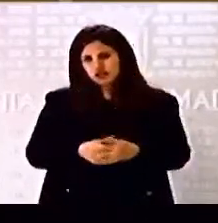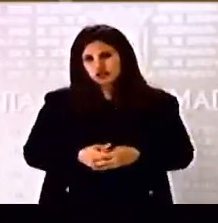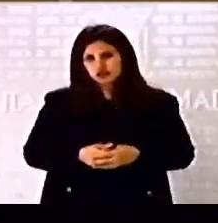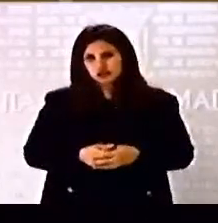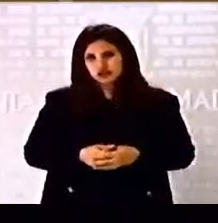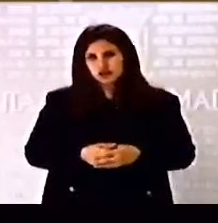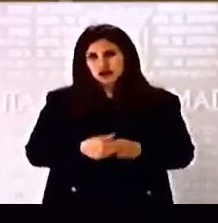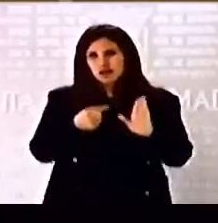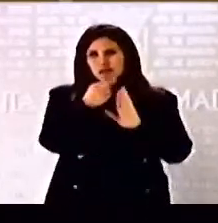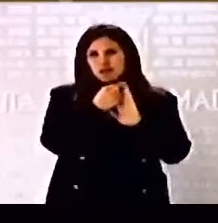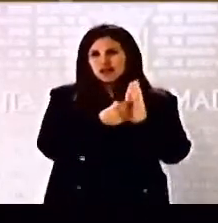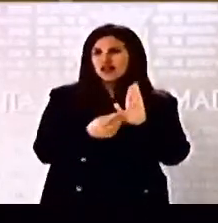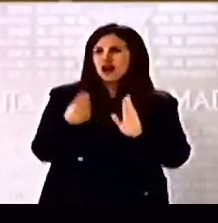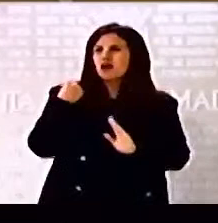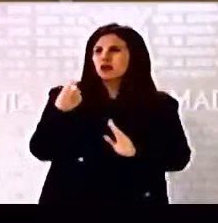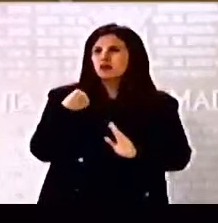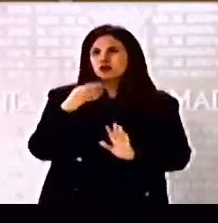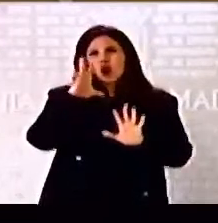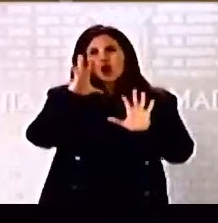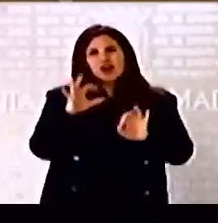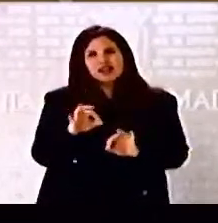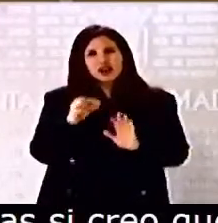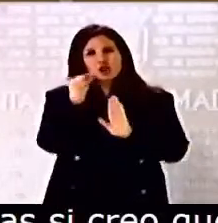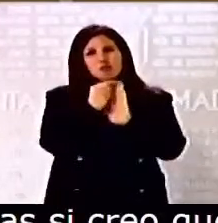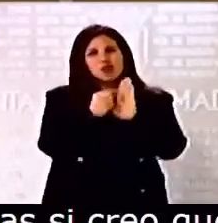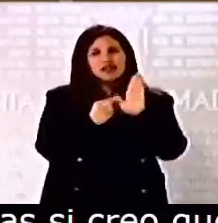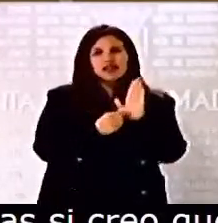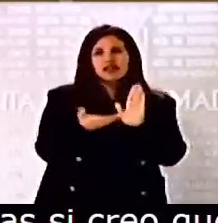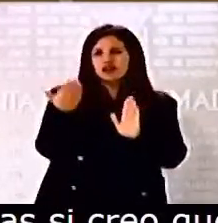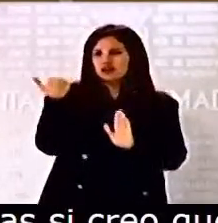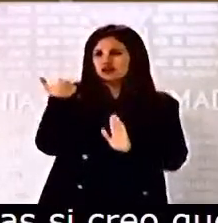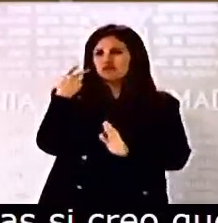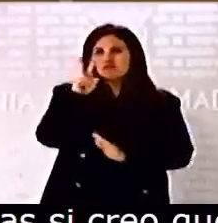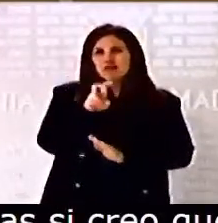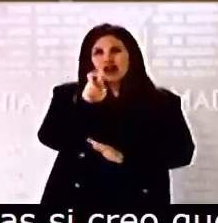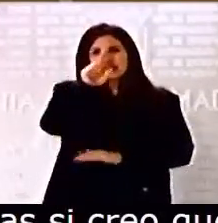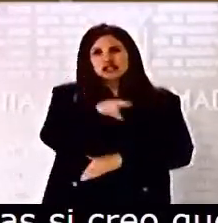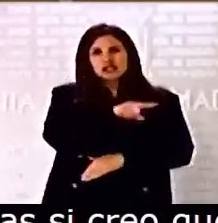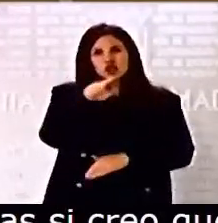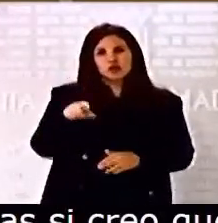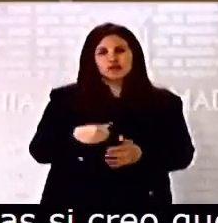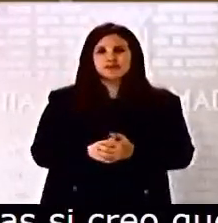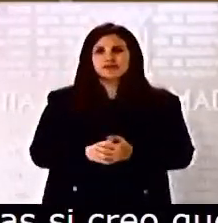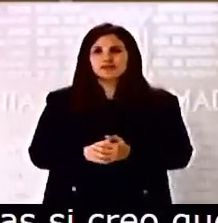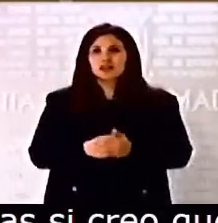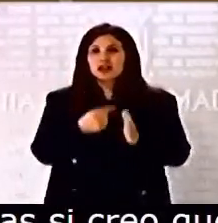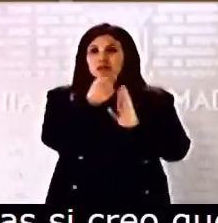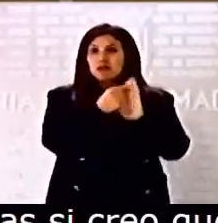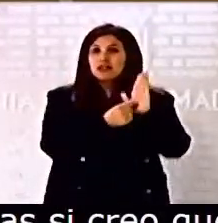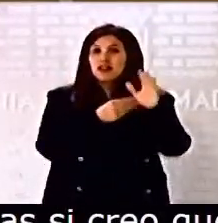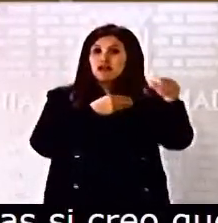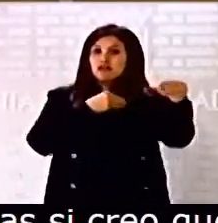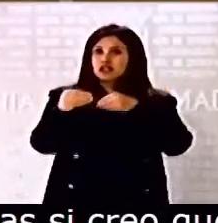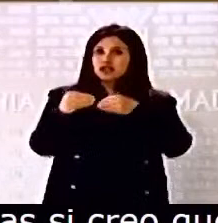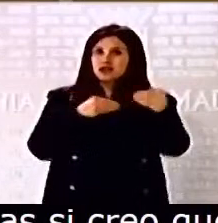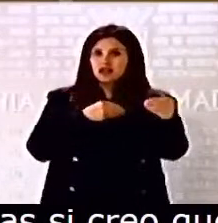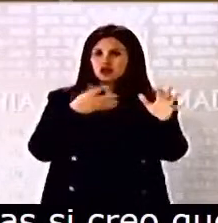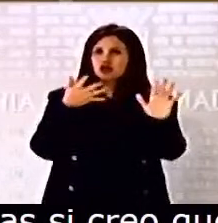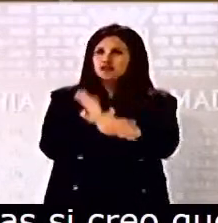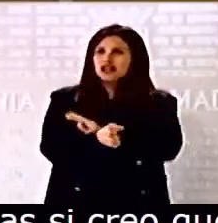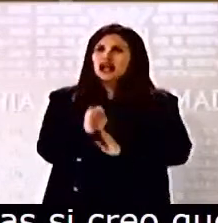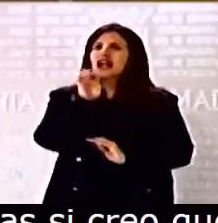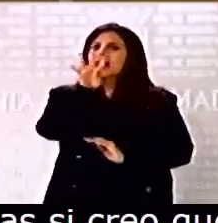si creo que han incidido en algo o no. Las medidas de flexibilización las implantamos hace ya más de 14